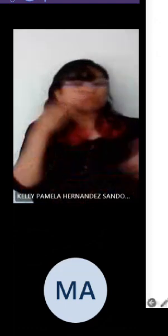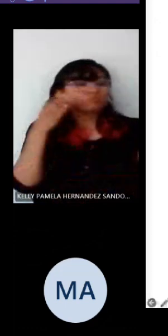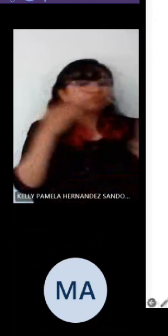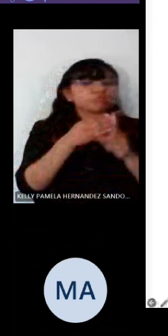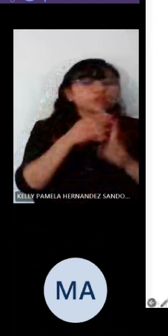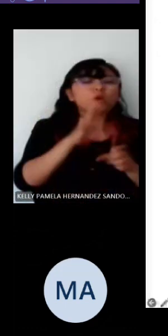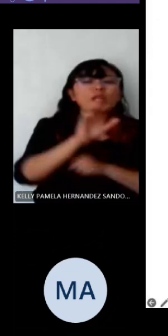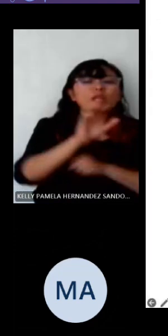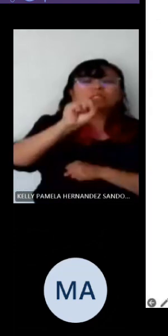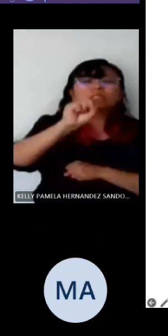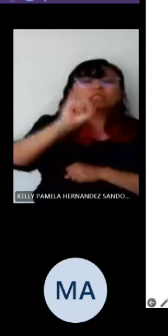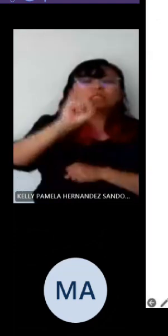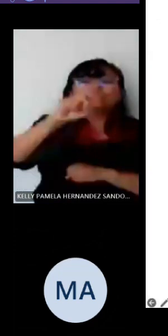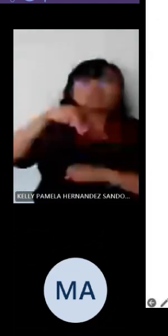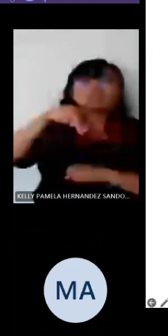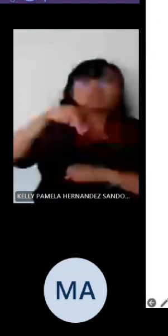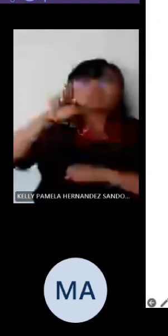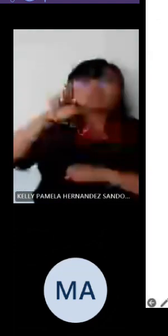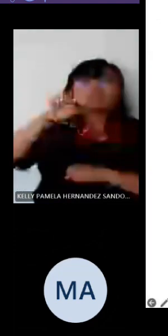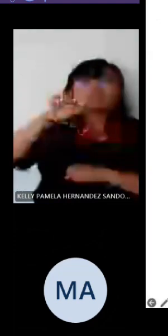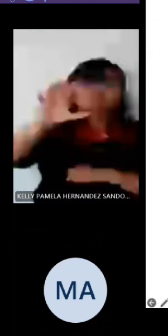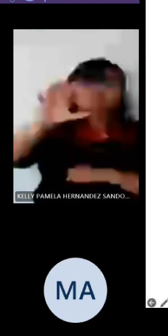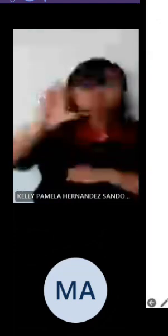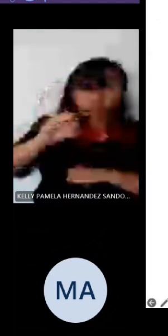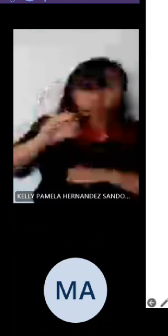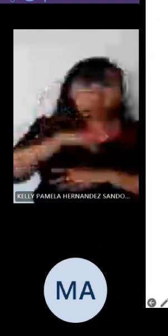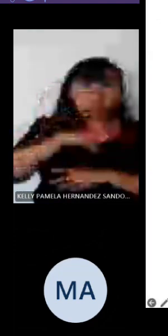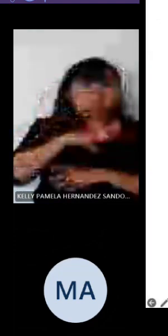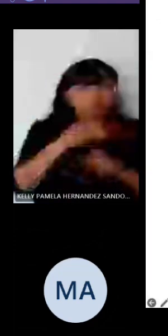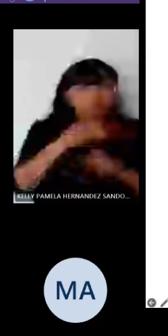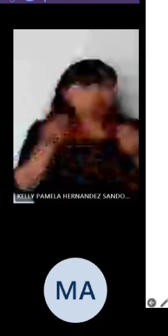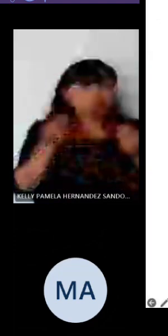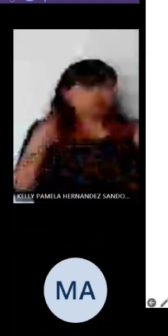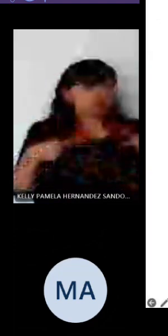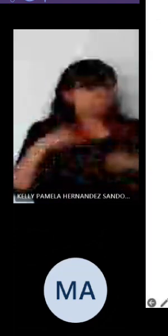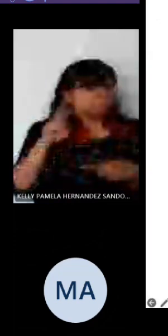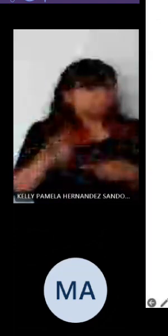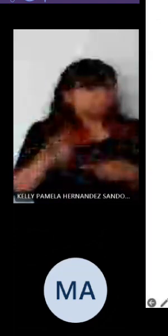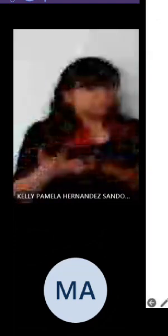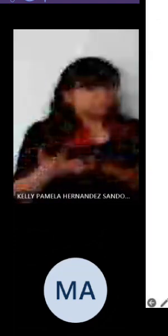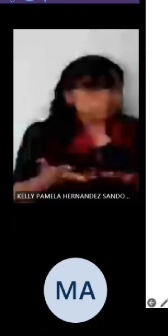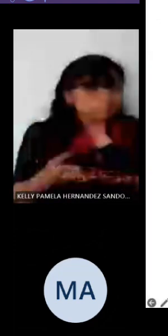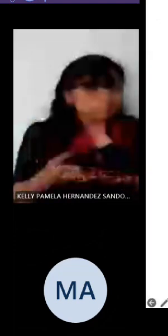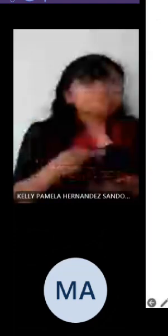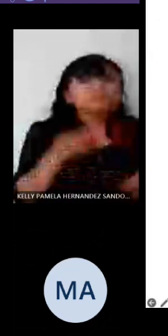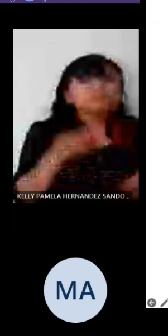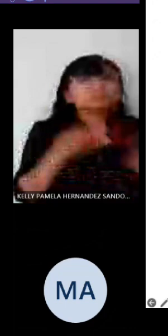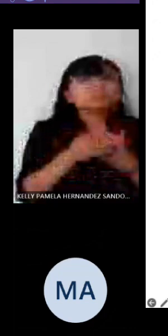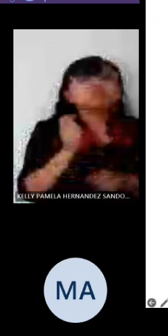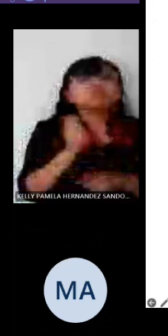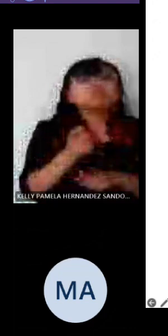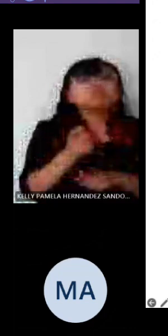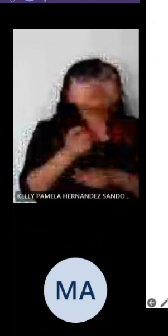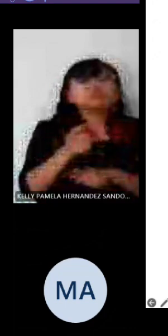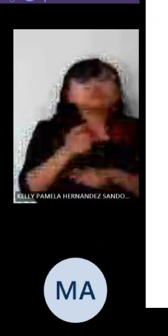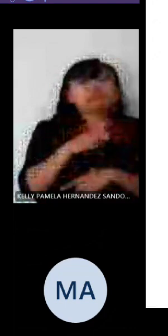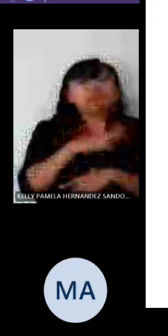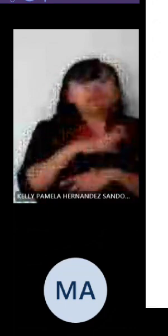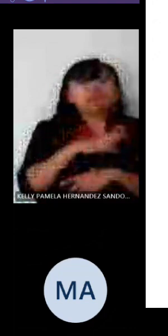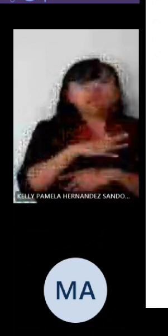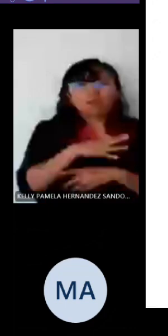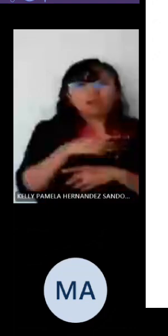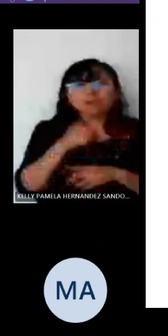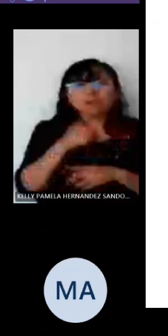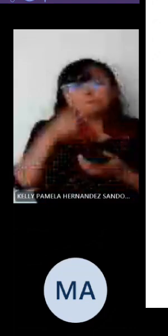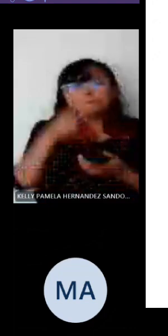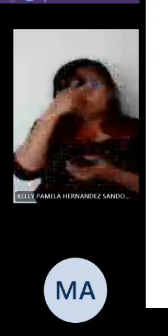es bastante alto este porcentaje, y esto nos indica que, bueno, a lo mejor estamos subdiagnosticando en México